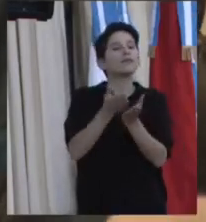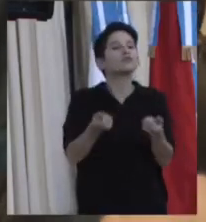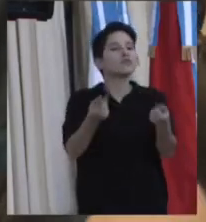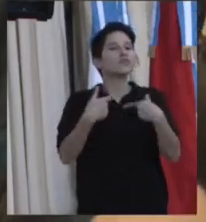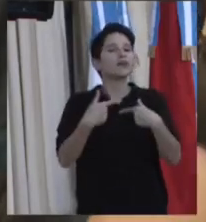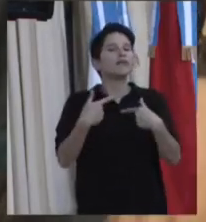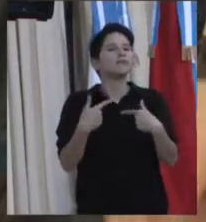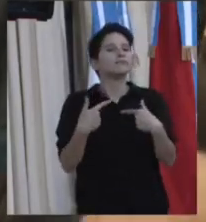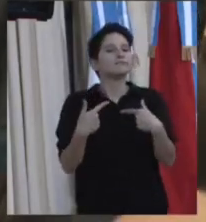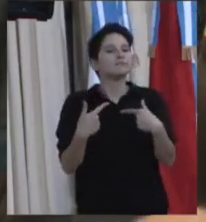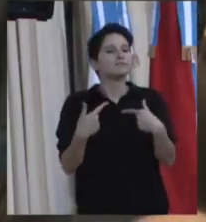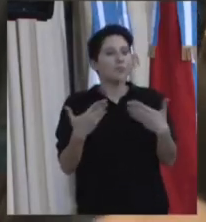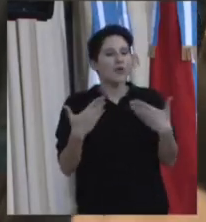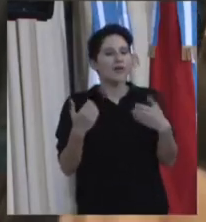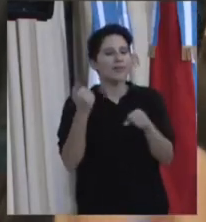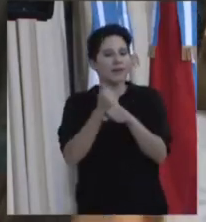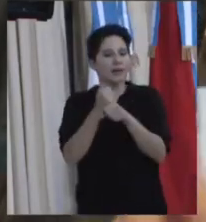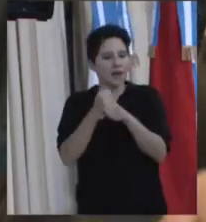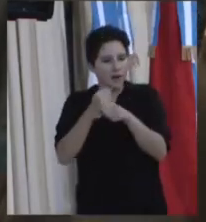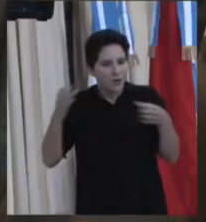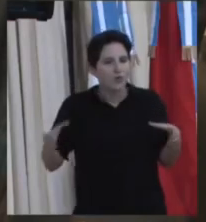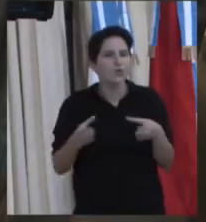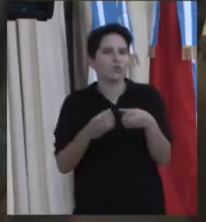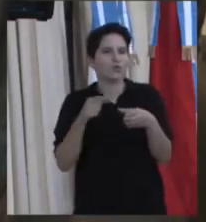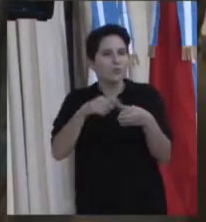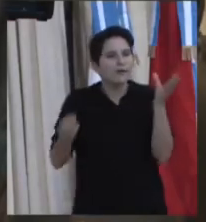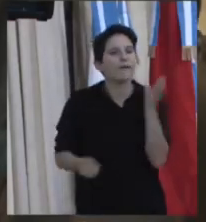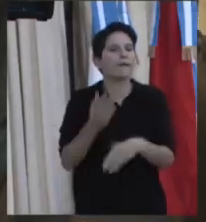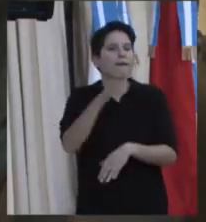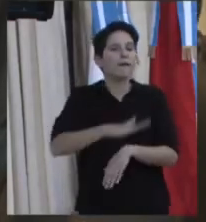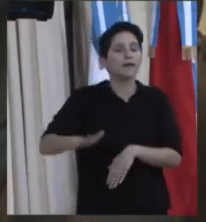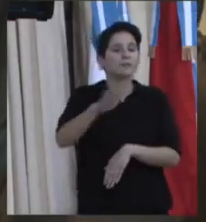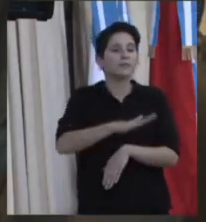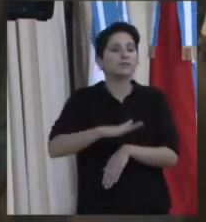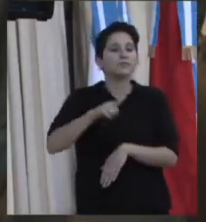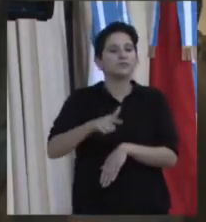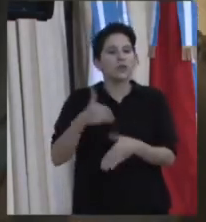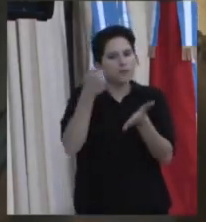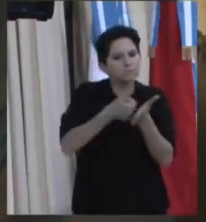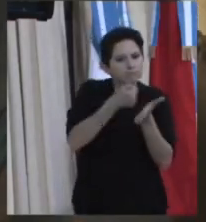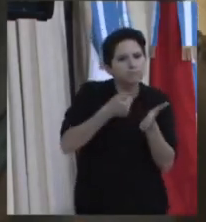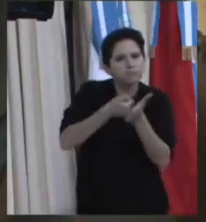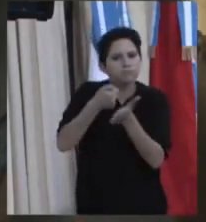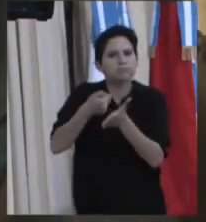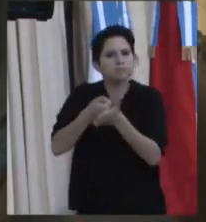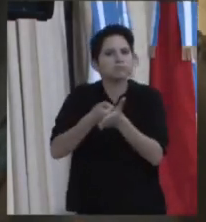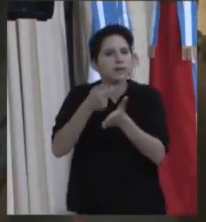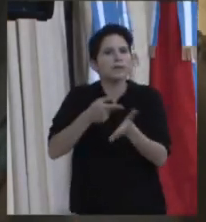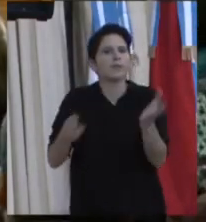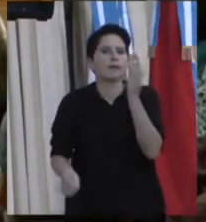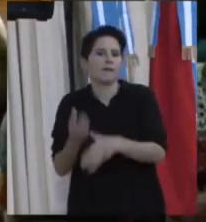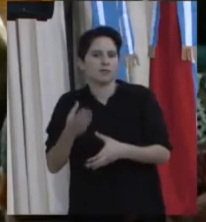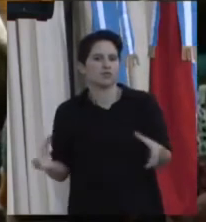posibilidad de trabajar en conjunto y de generar nuevos espacios de resistencia, pero sobre todo de